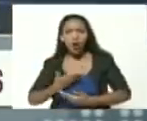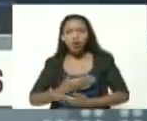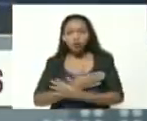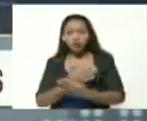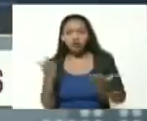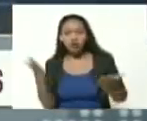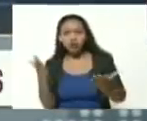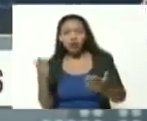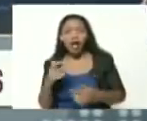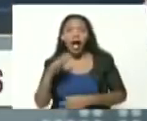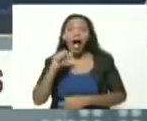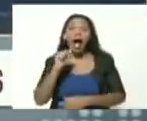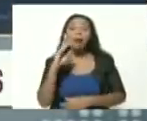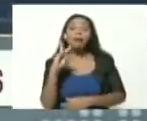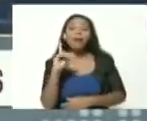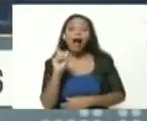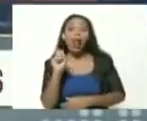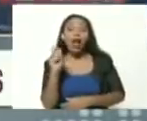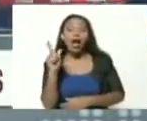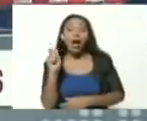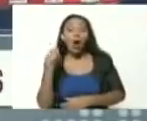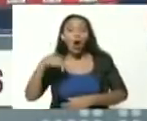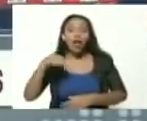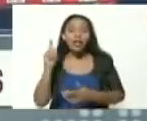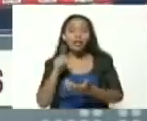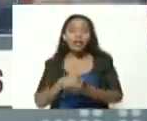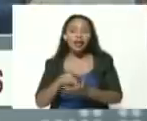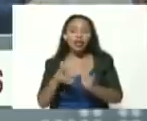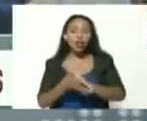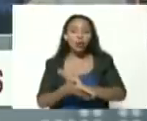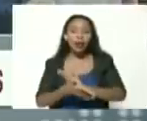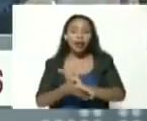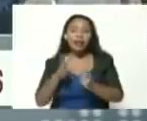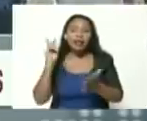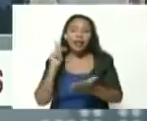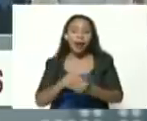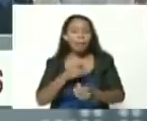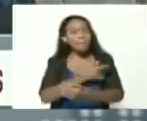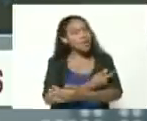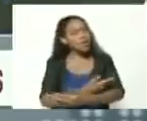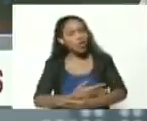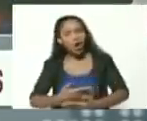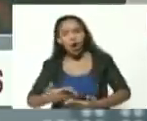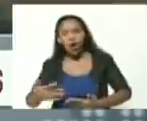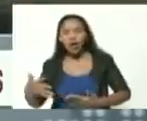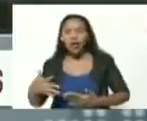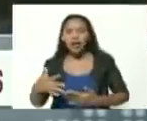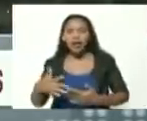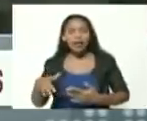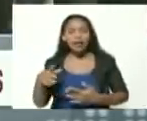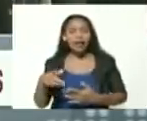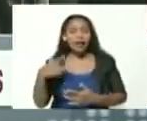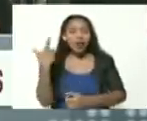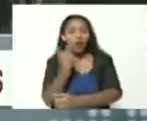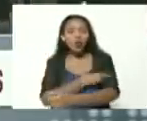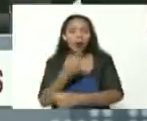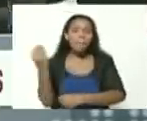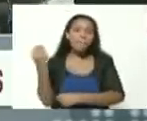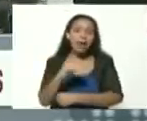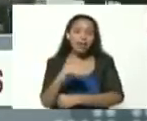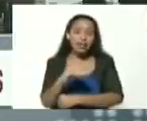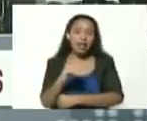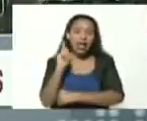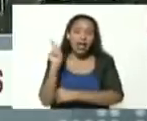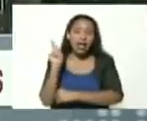Creo que Abdala hoy, cuando llega, y llegarán millones de dosis más, viene con